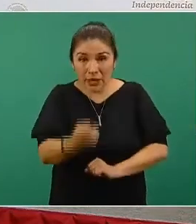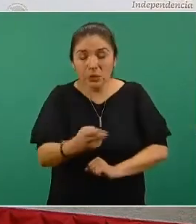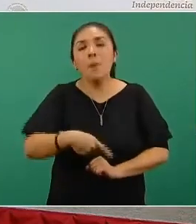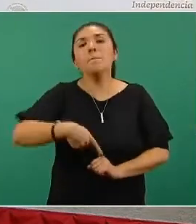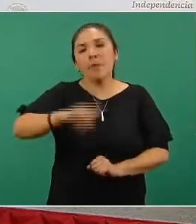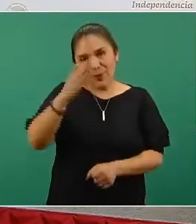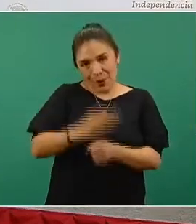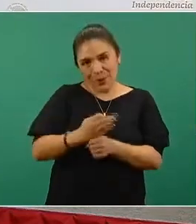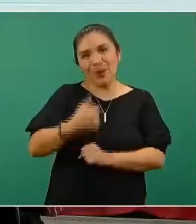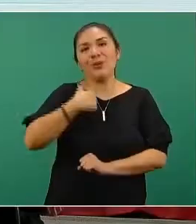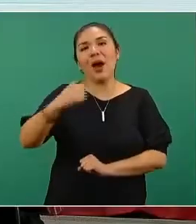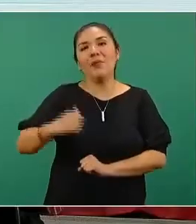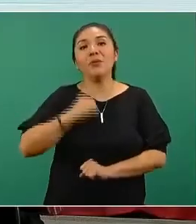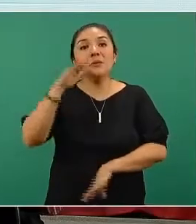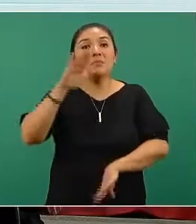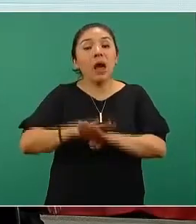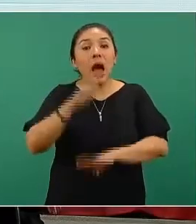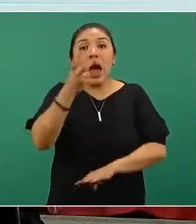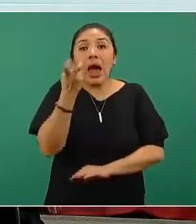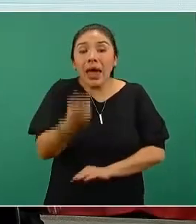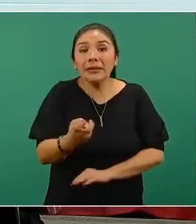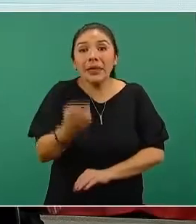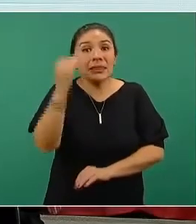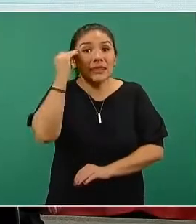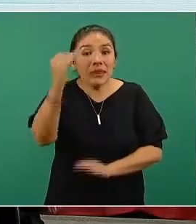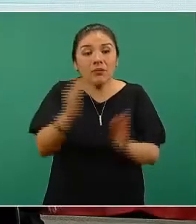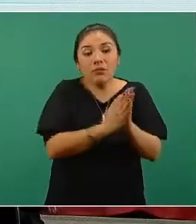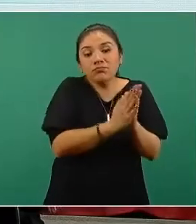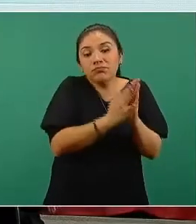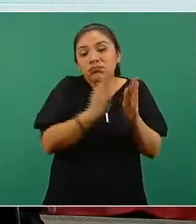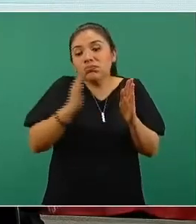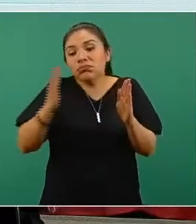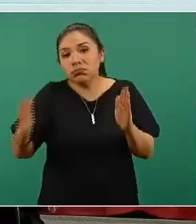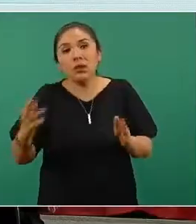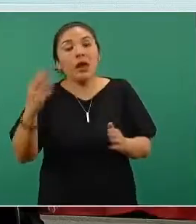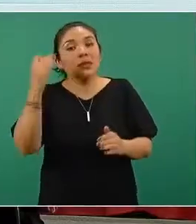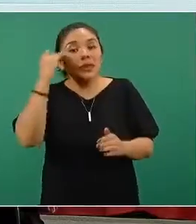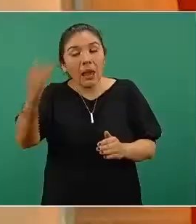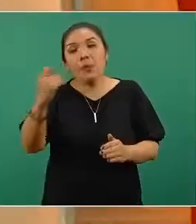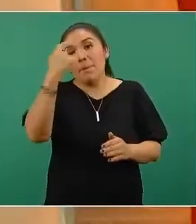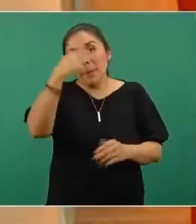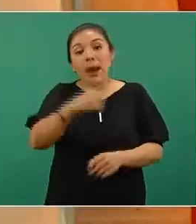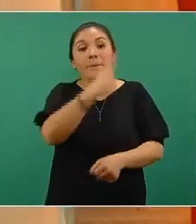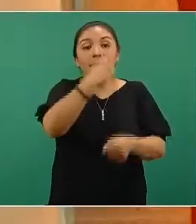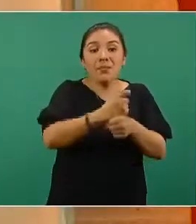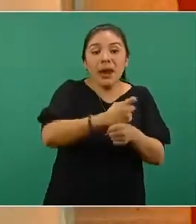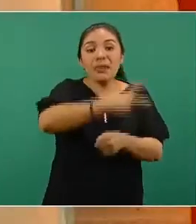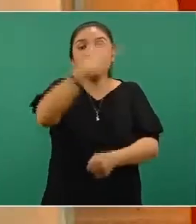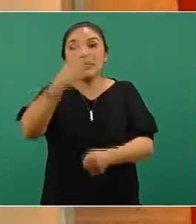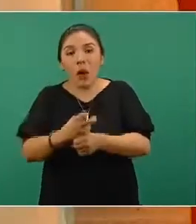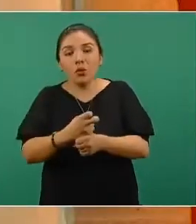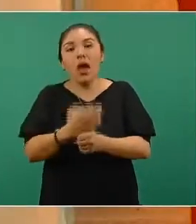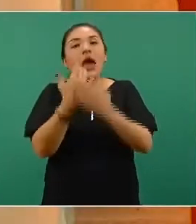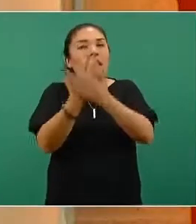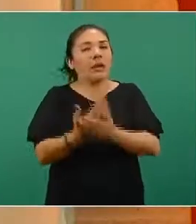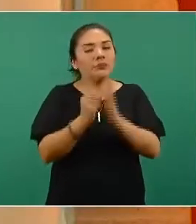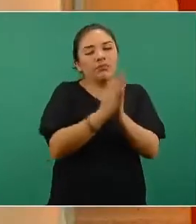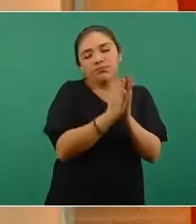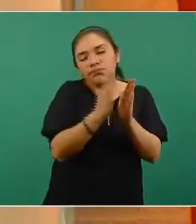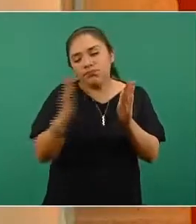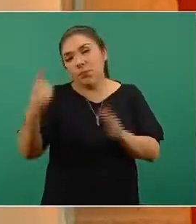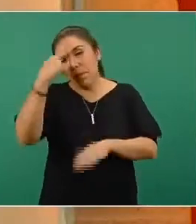sí aprovechar el mayor intervalo posible o el mayor tiempo entre la primera y la segunda dosis para poder